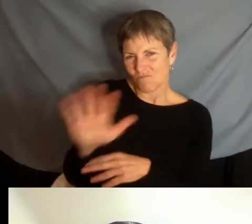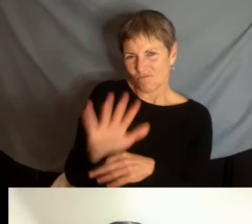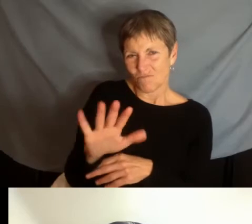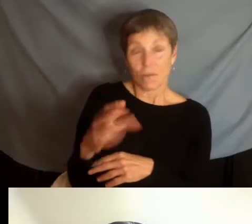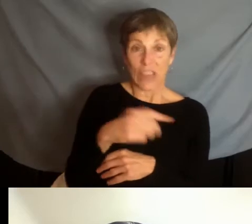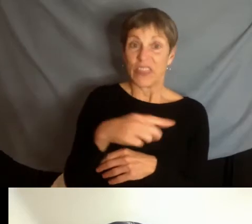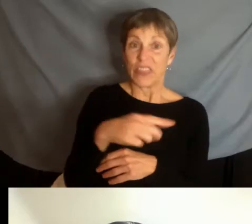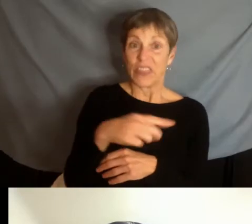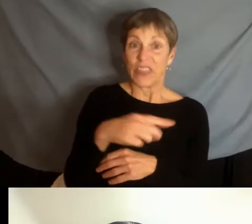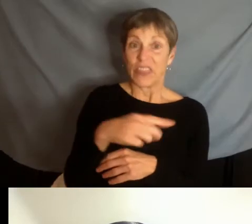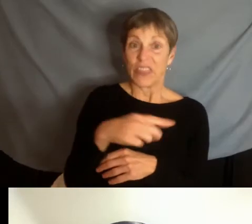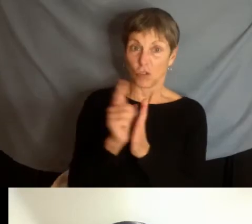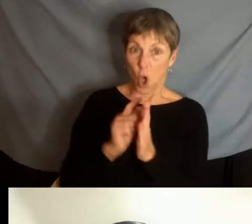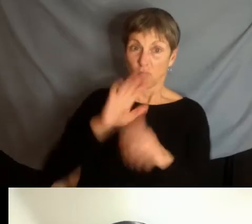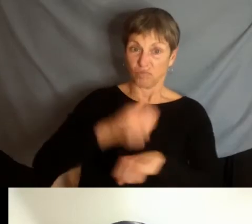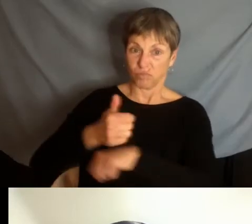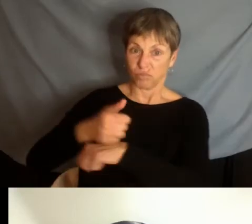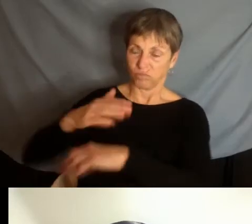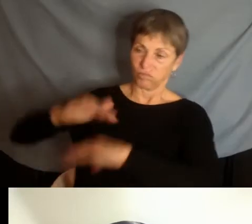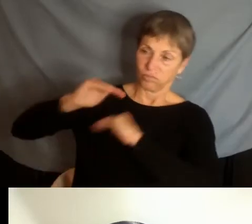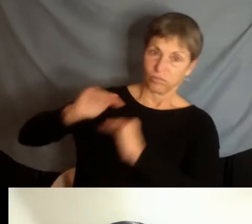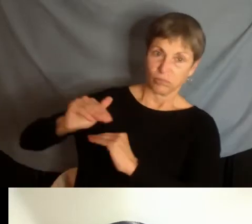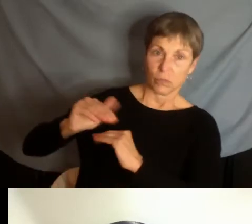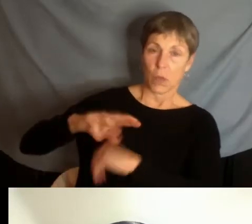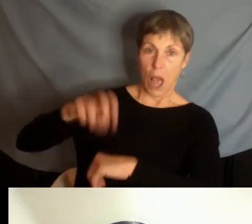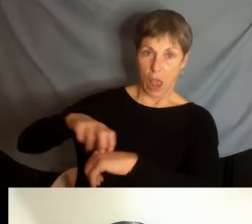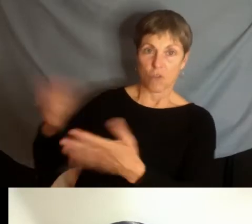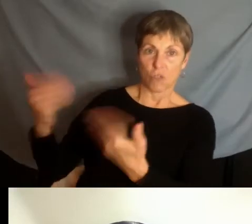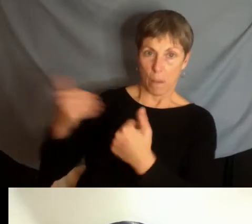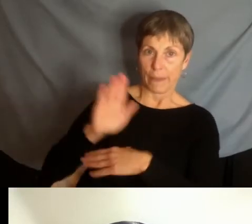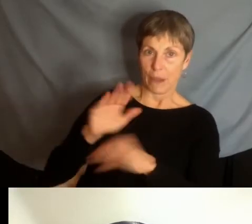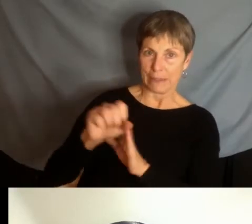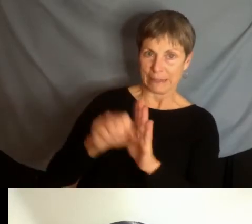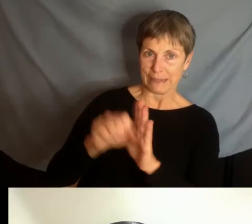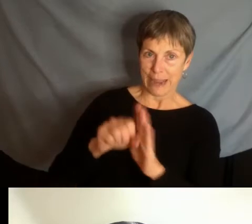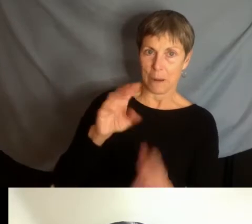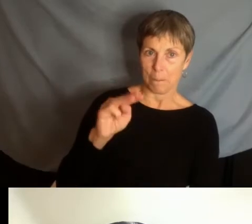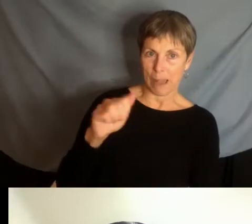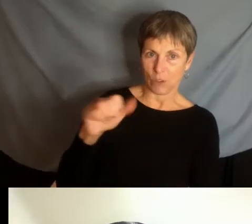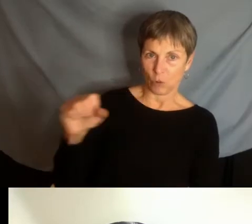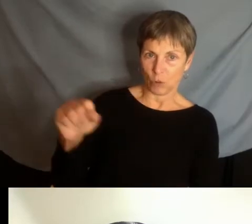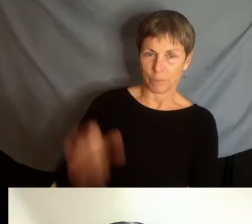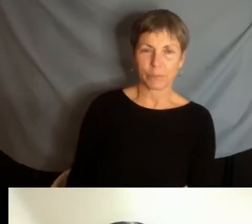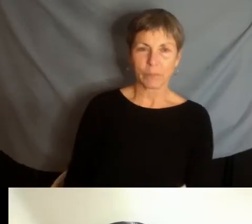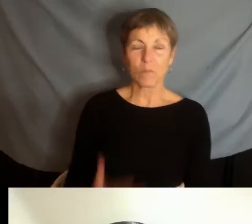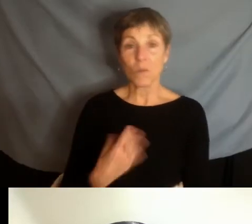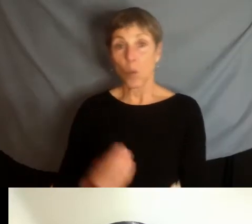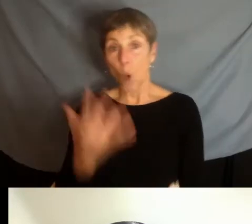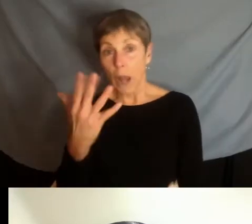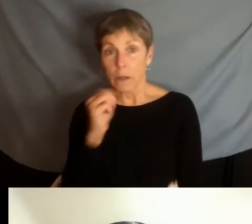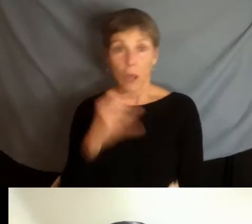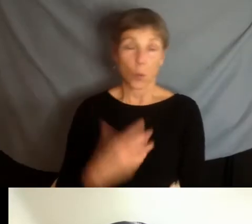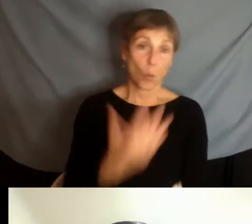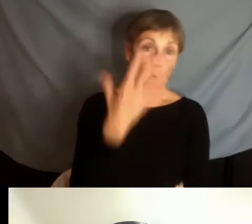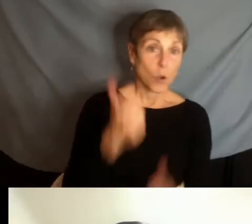1857 y en esa era. Y sí establecieron leyes en contra de la inmigración irlandesa a nivel estatal. Entonces la pregunta, ¿por